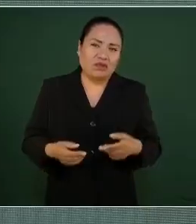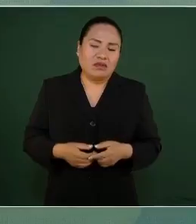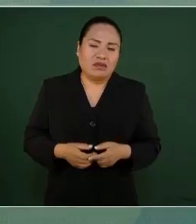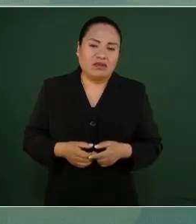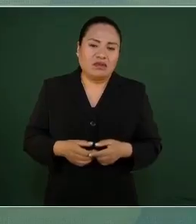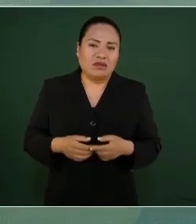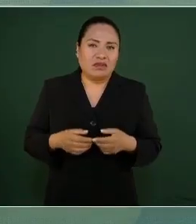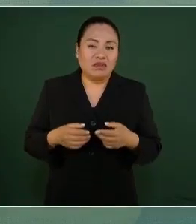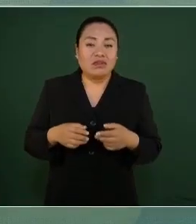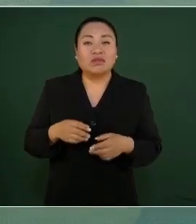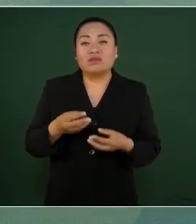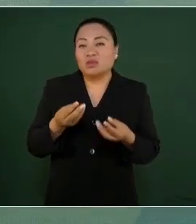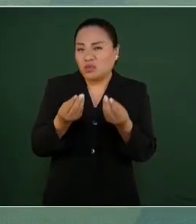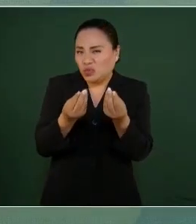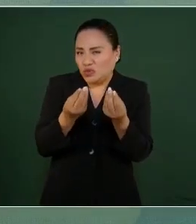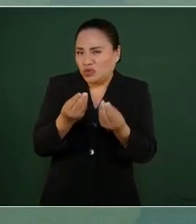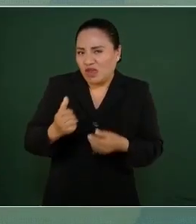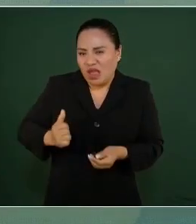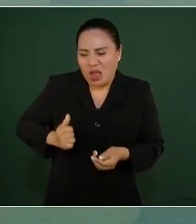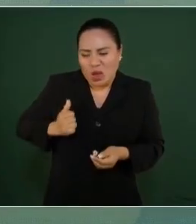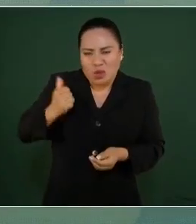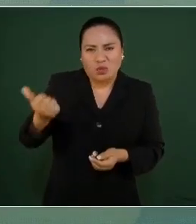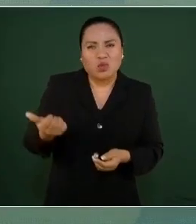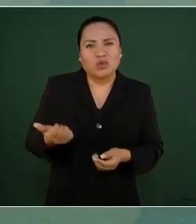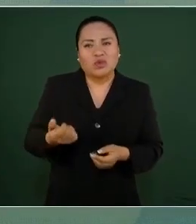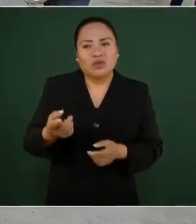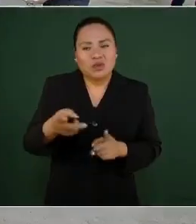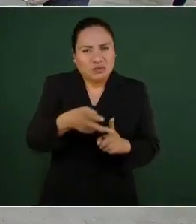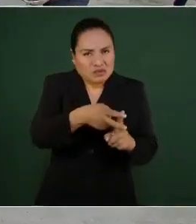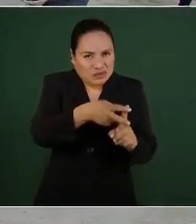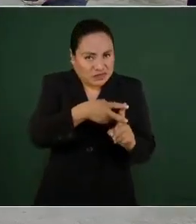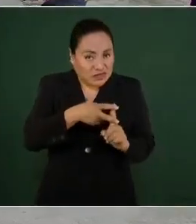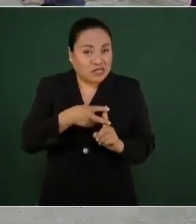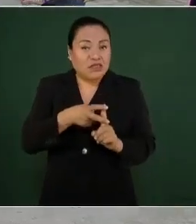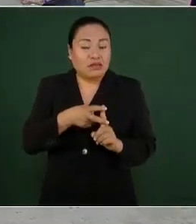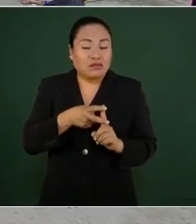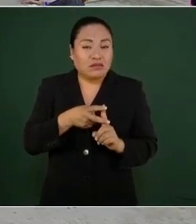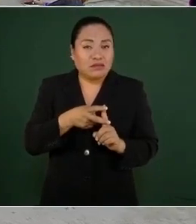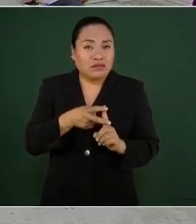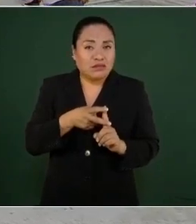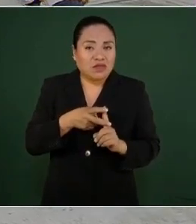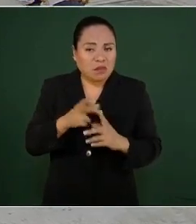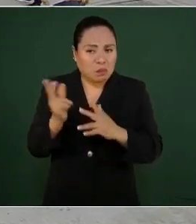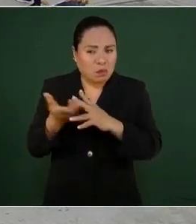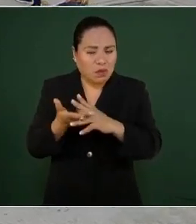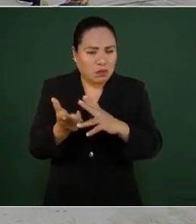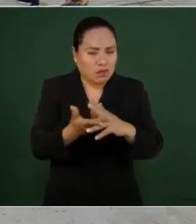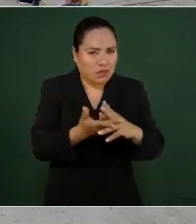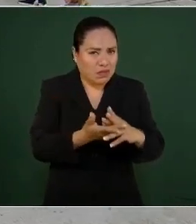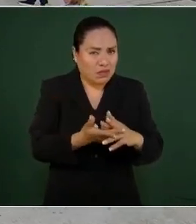abusos, muchos abusos, secuestros y asesinatos,